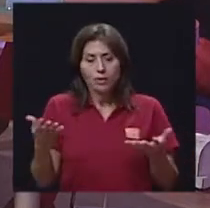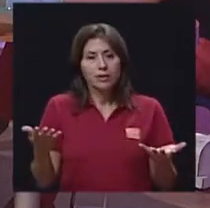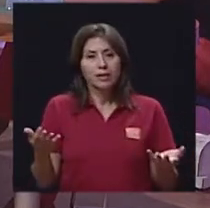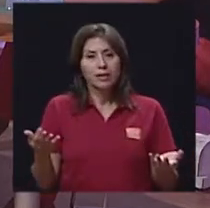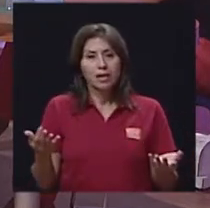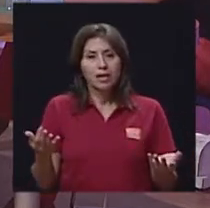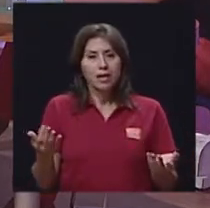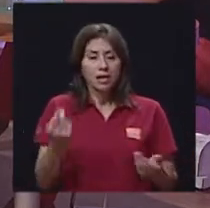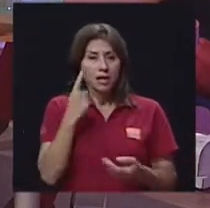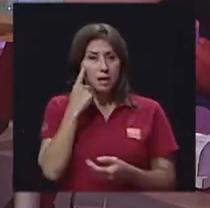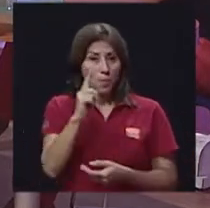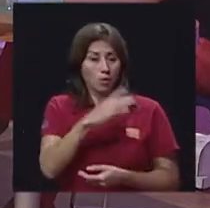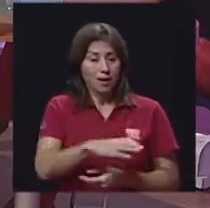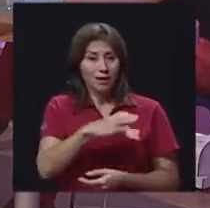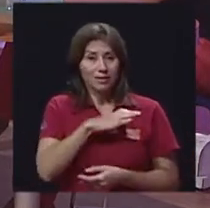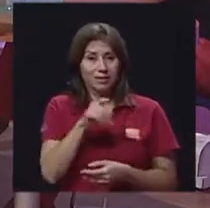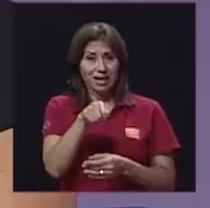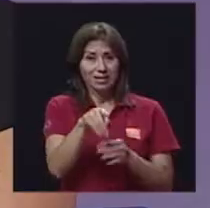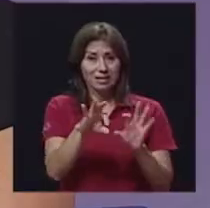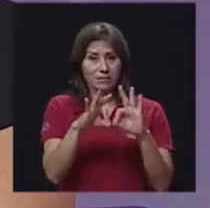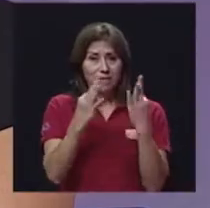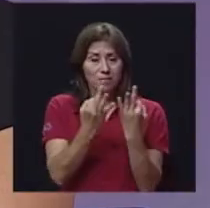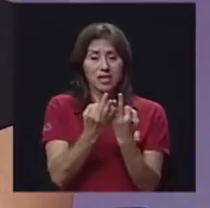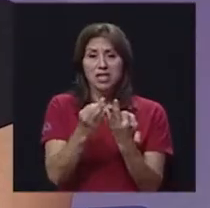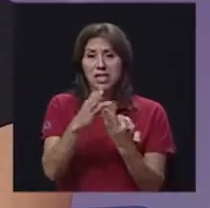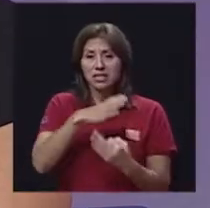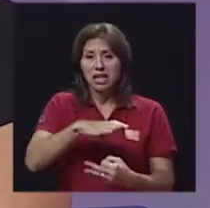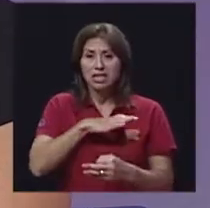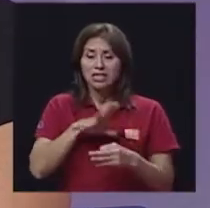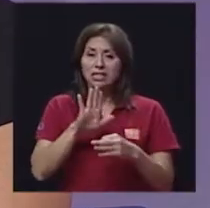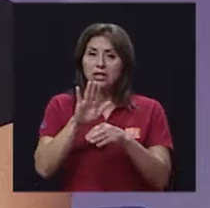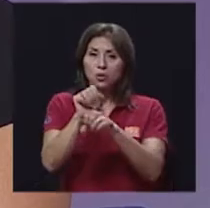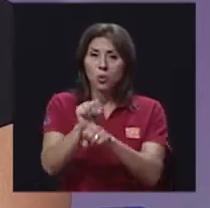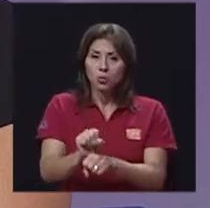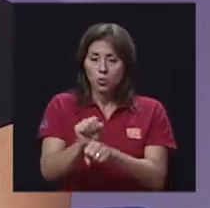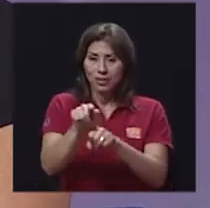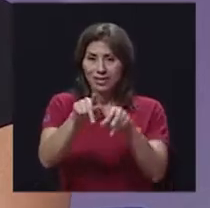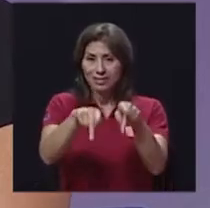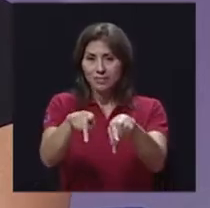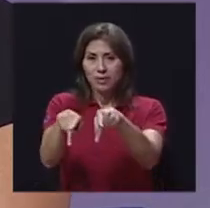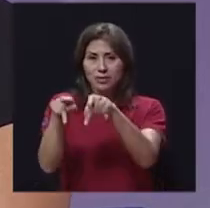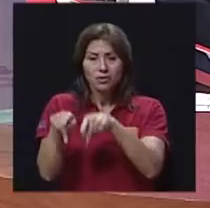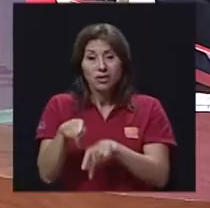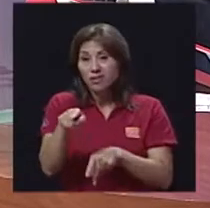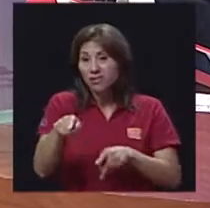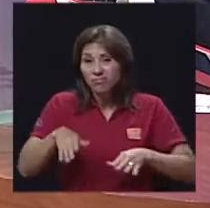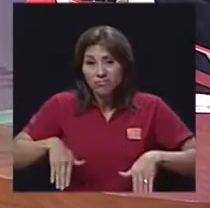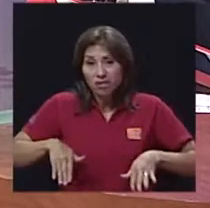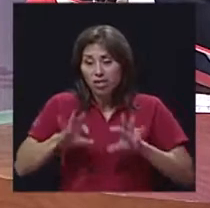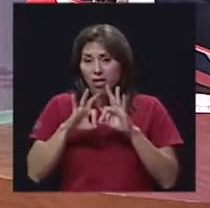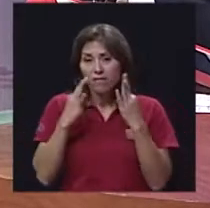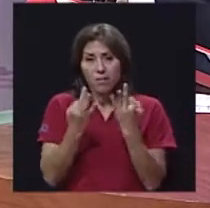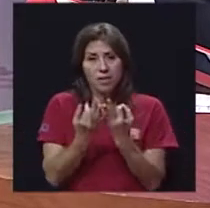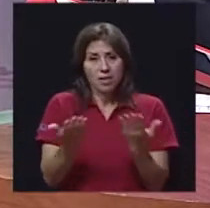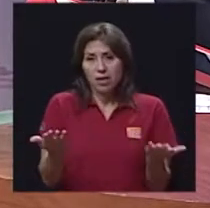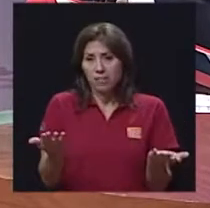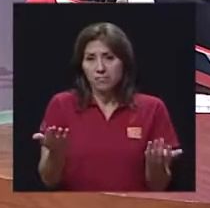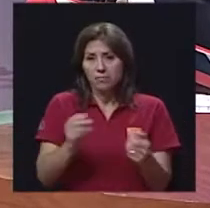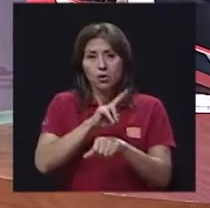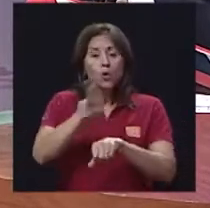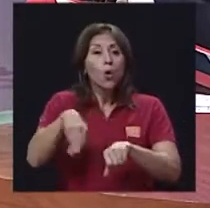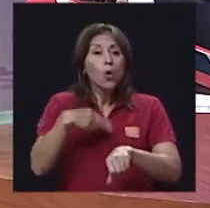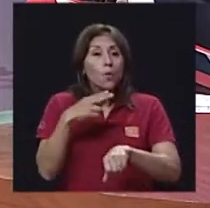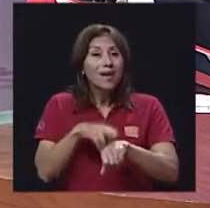y por la característica de estas familias o de estas personas o sus costumbres, ellos no tienen una familia. Normalmente